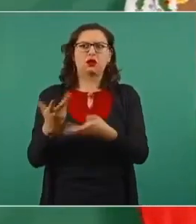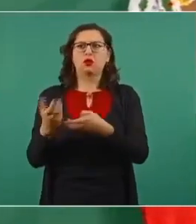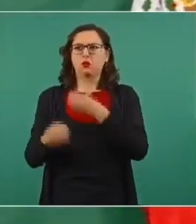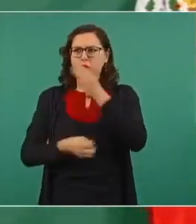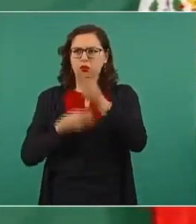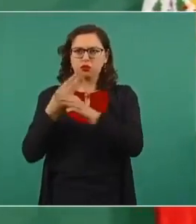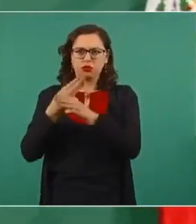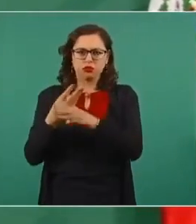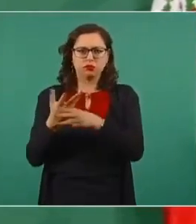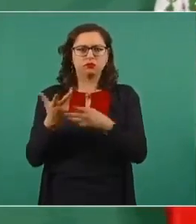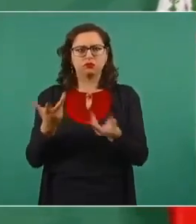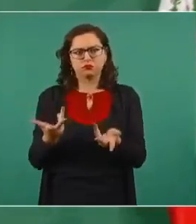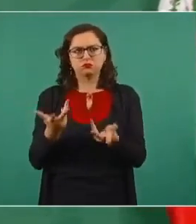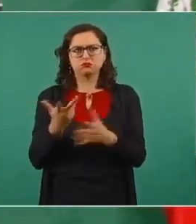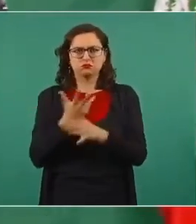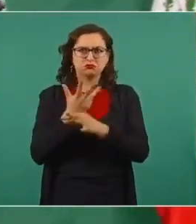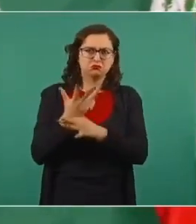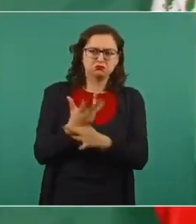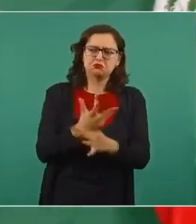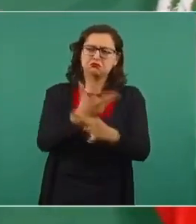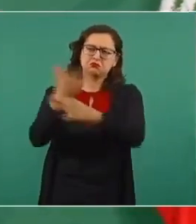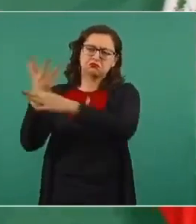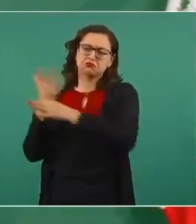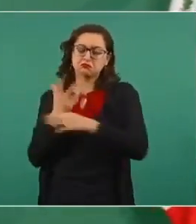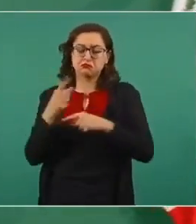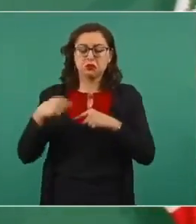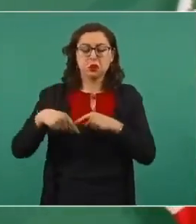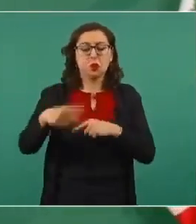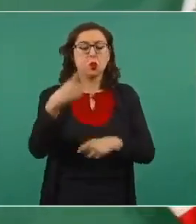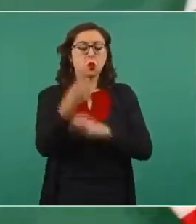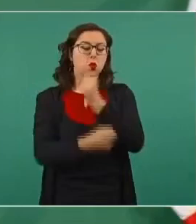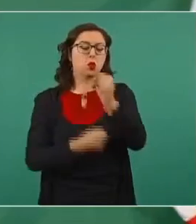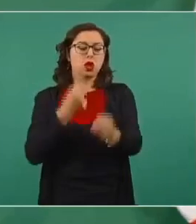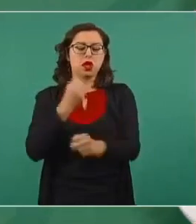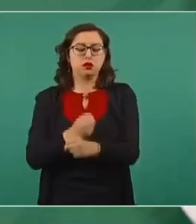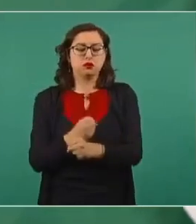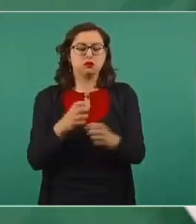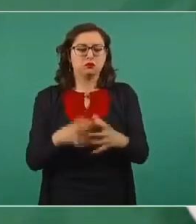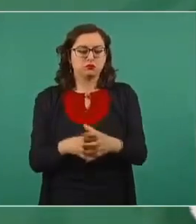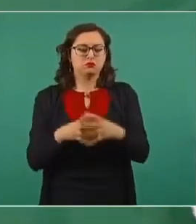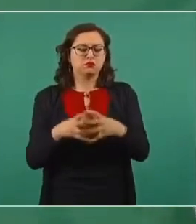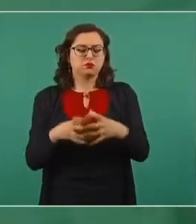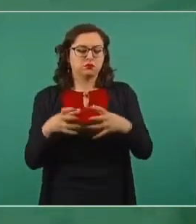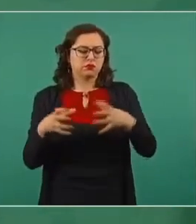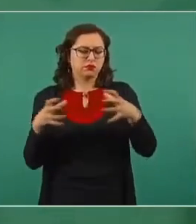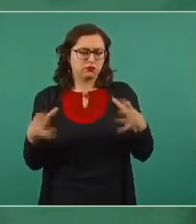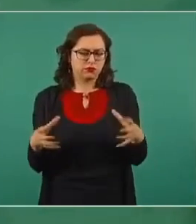están hablando de que vamos a crecer este año